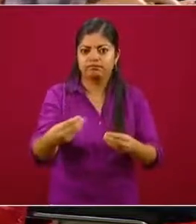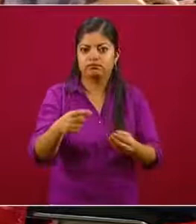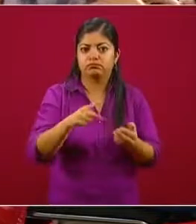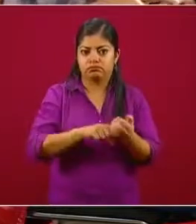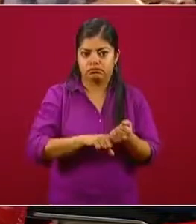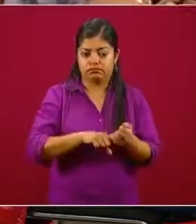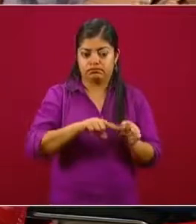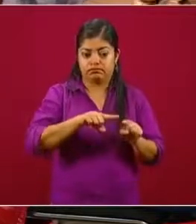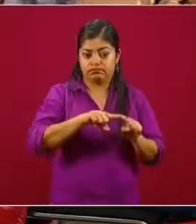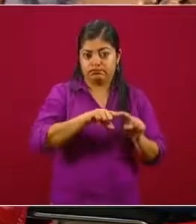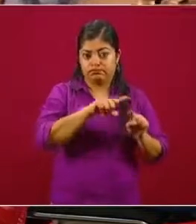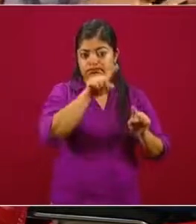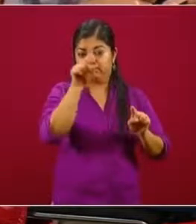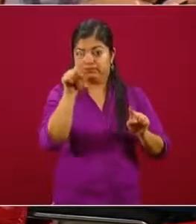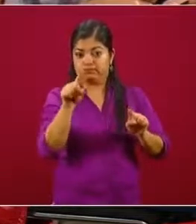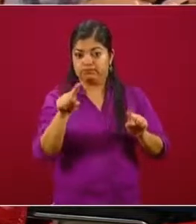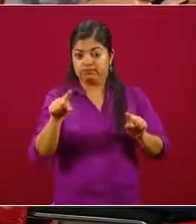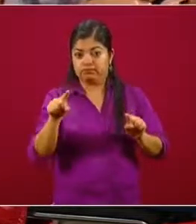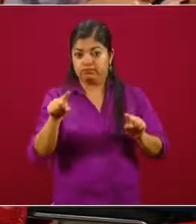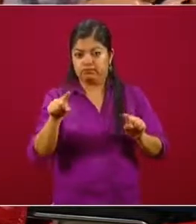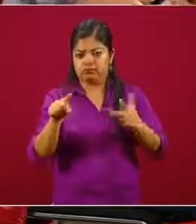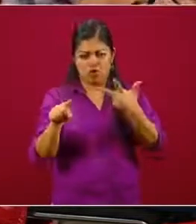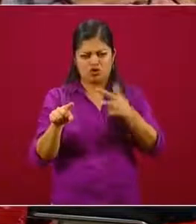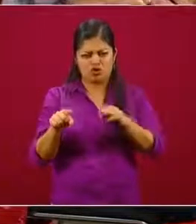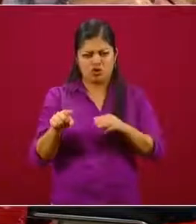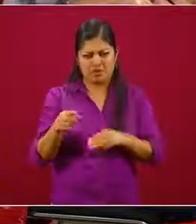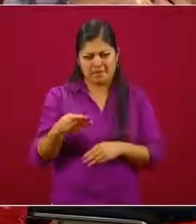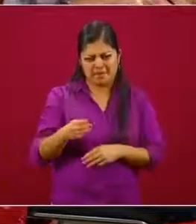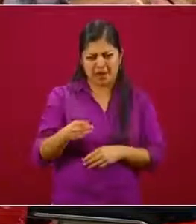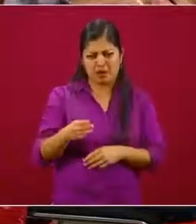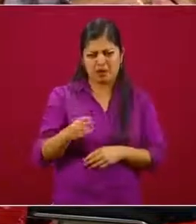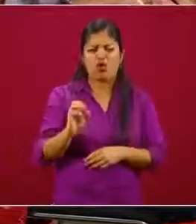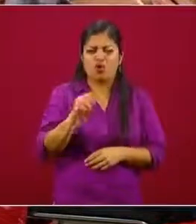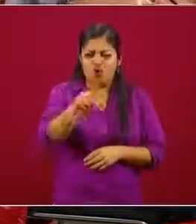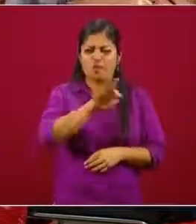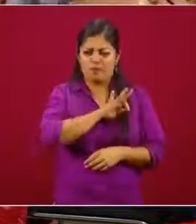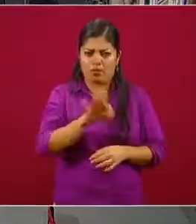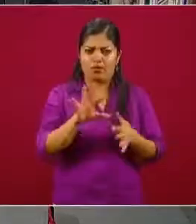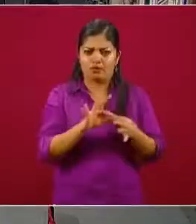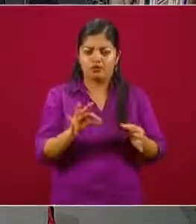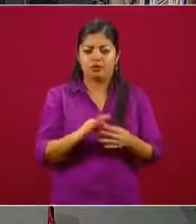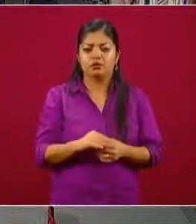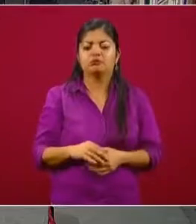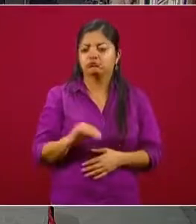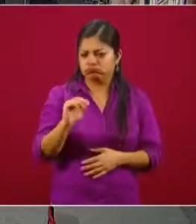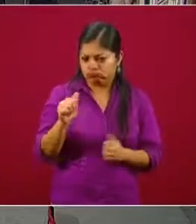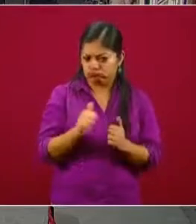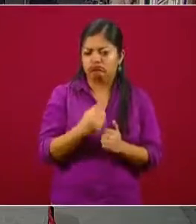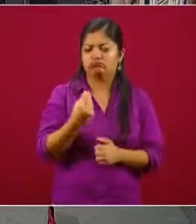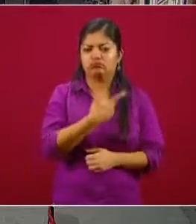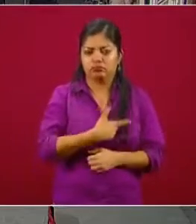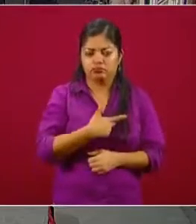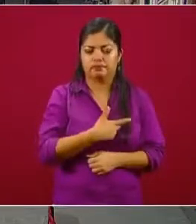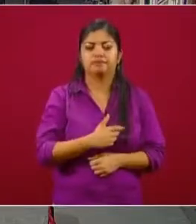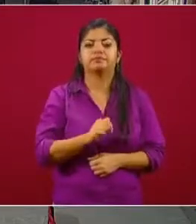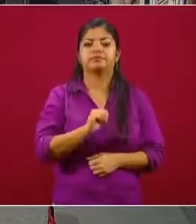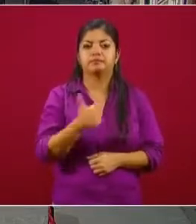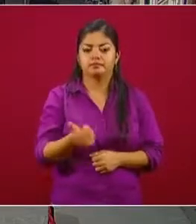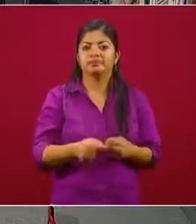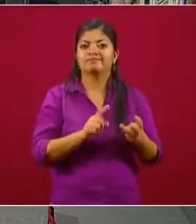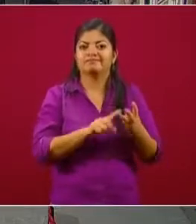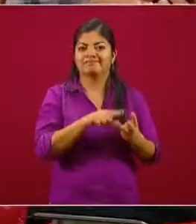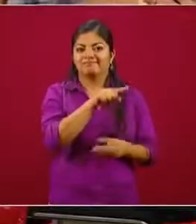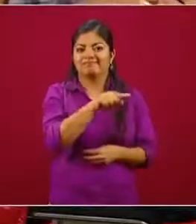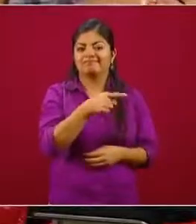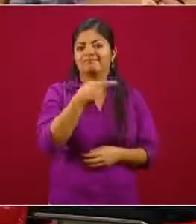curva era el 8 de mayo o no sé si nos puede explicar esta situación. Con mucho gusto, Natalia. Y hacía énfasis